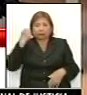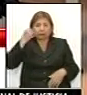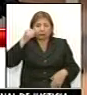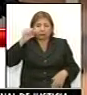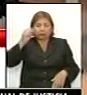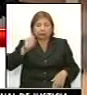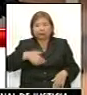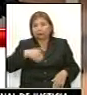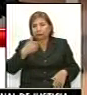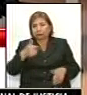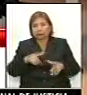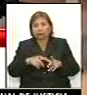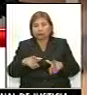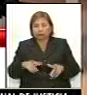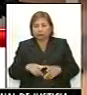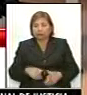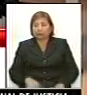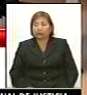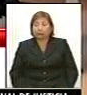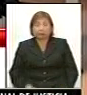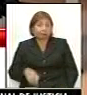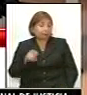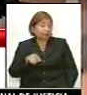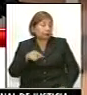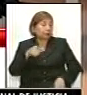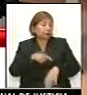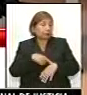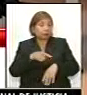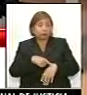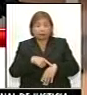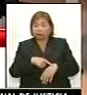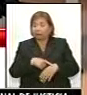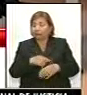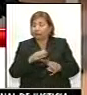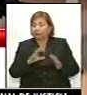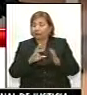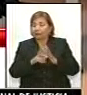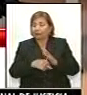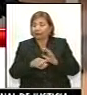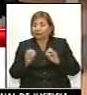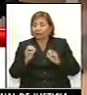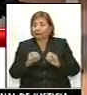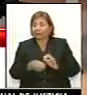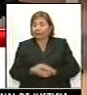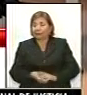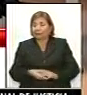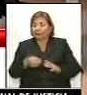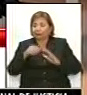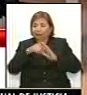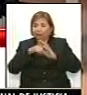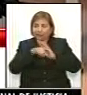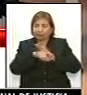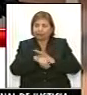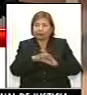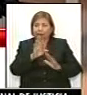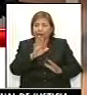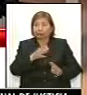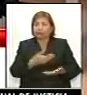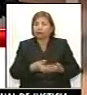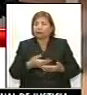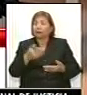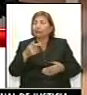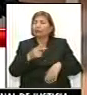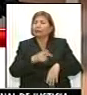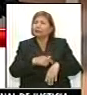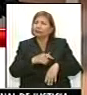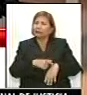lado. En ese momento, y luego vamos a entrar un poco más a profundidad en su caso, pero en ese